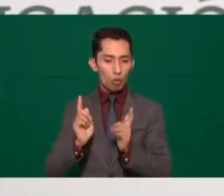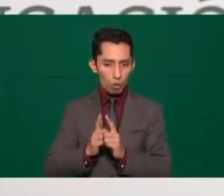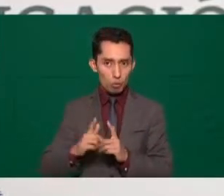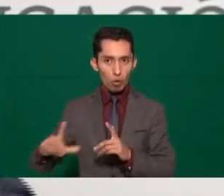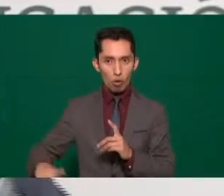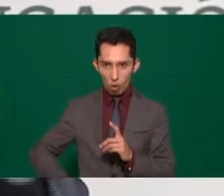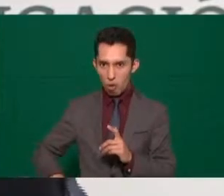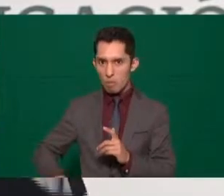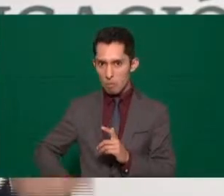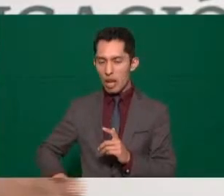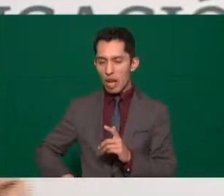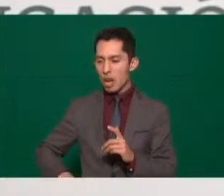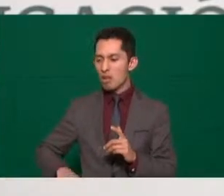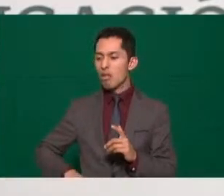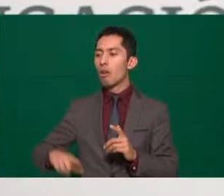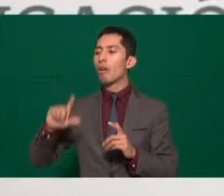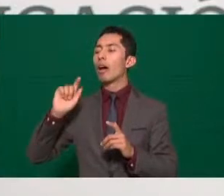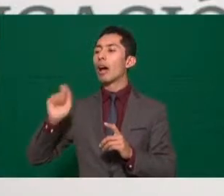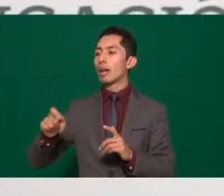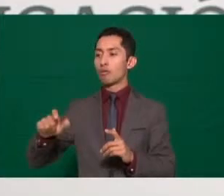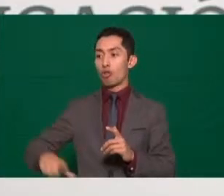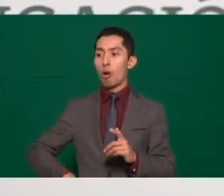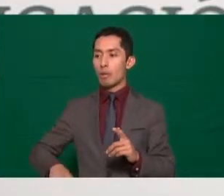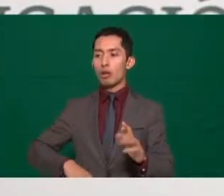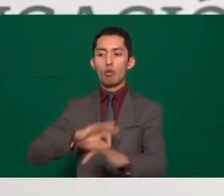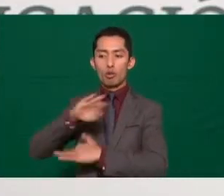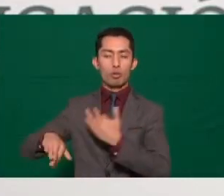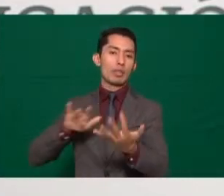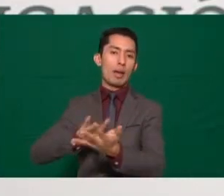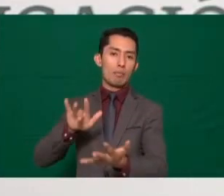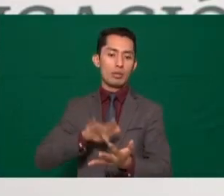gobierno es todo.